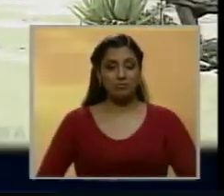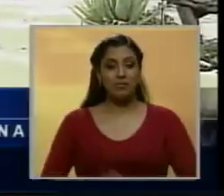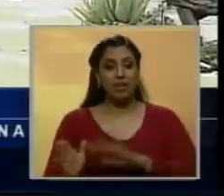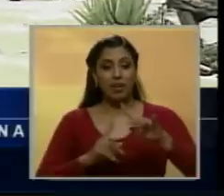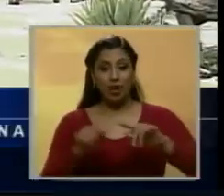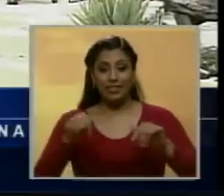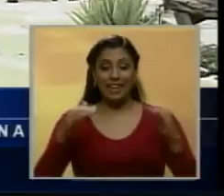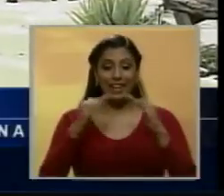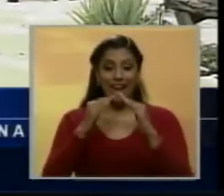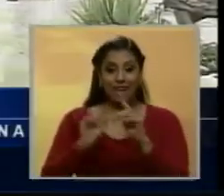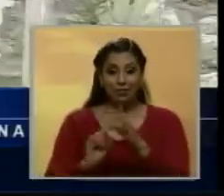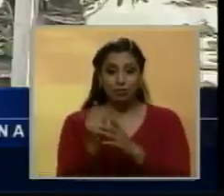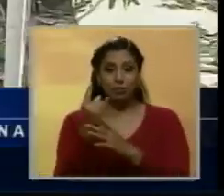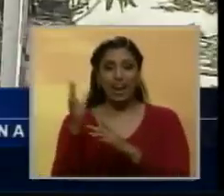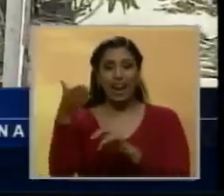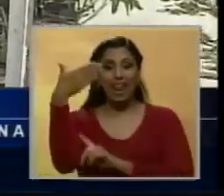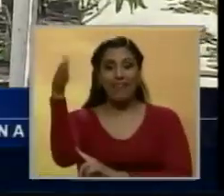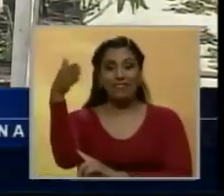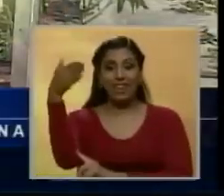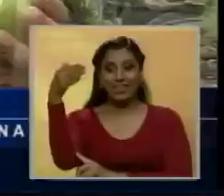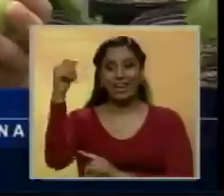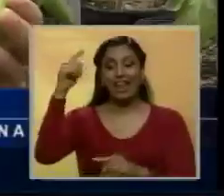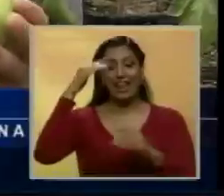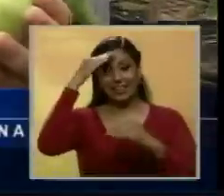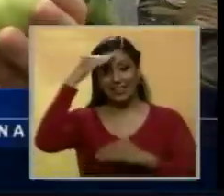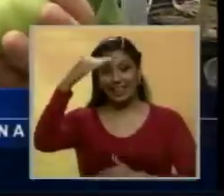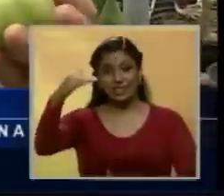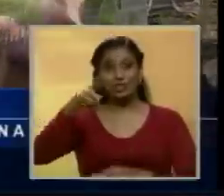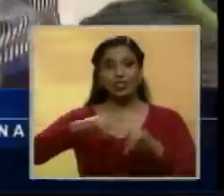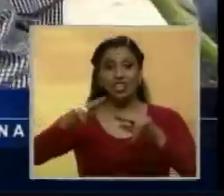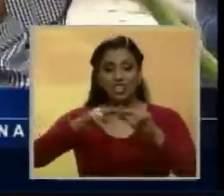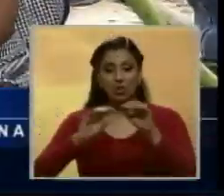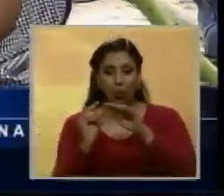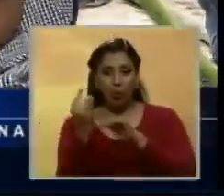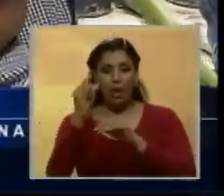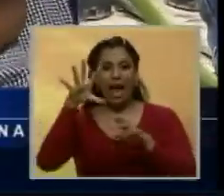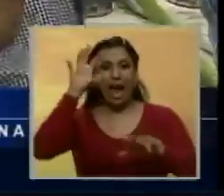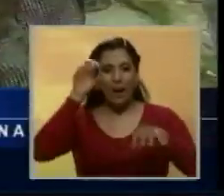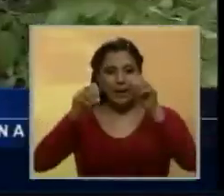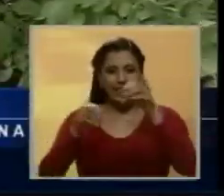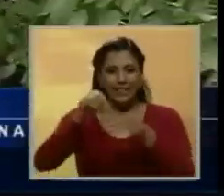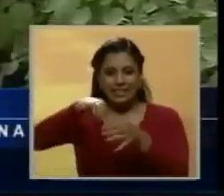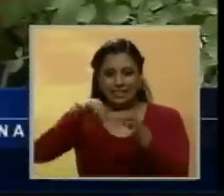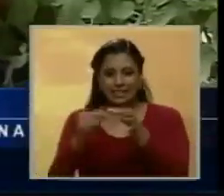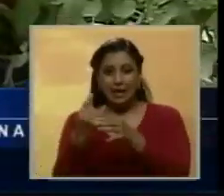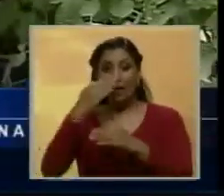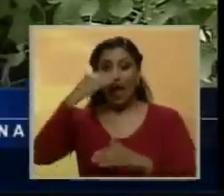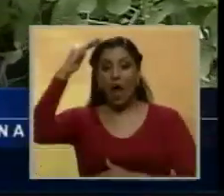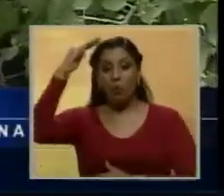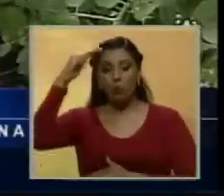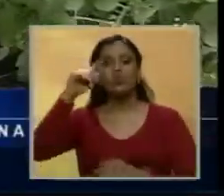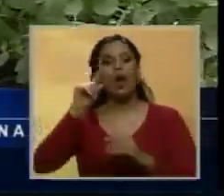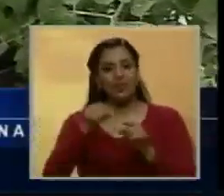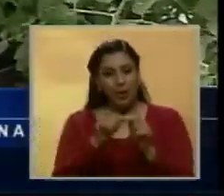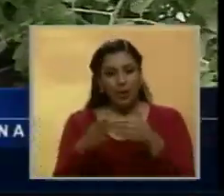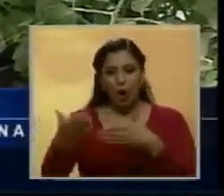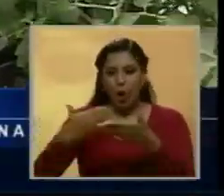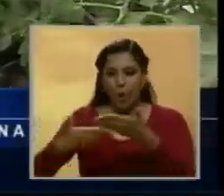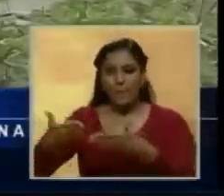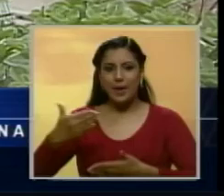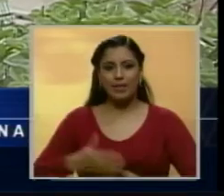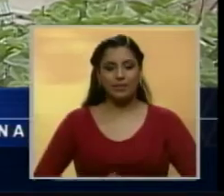Esta es la casa de cultivo La Bandera. En el techo los niños siembran y aprenden agricultura. Los adultos siembran y